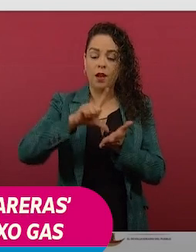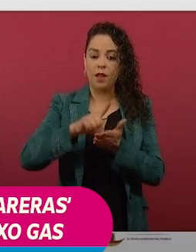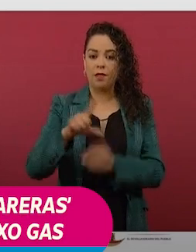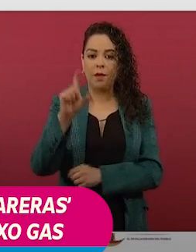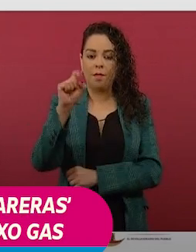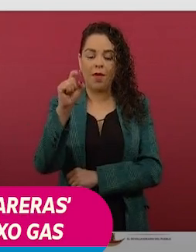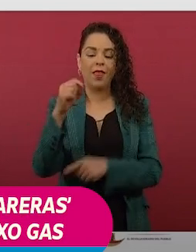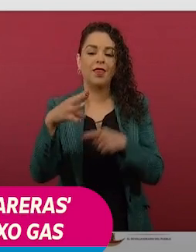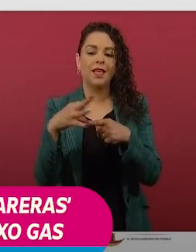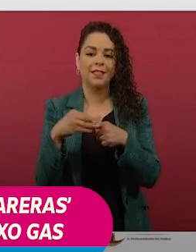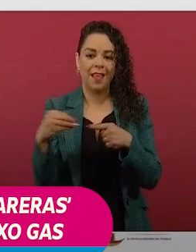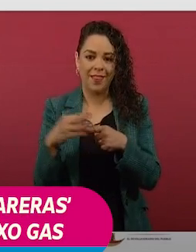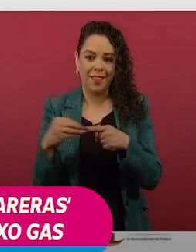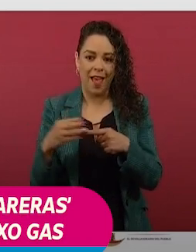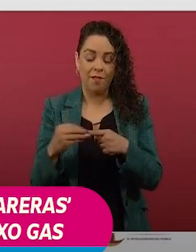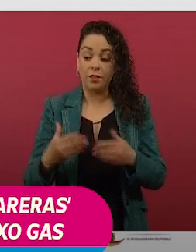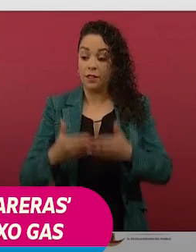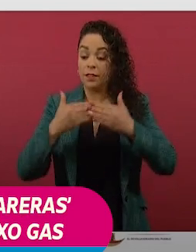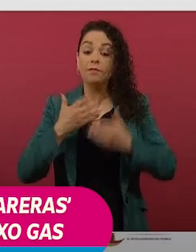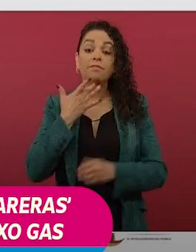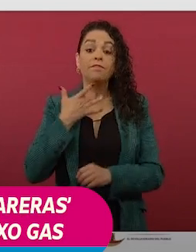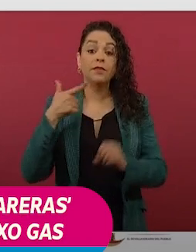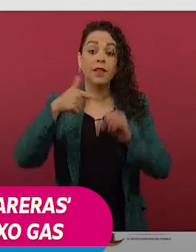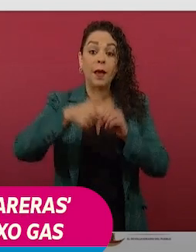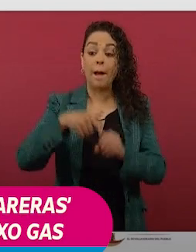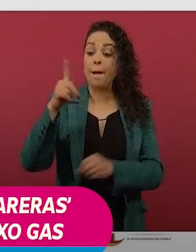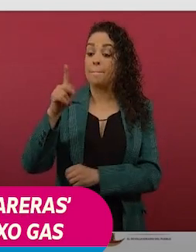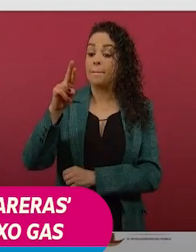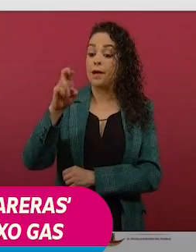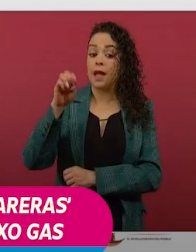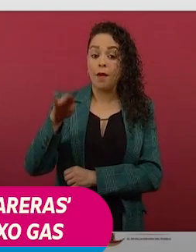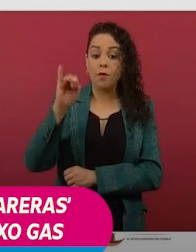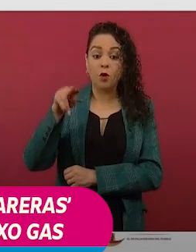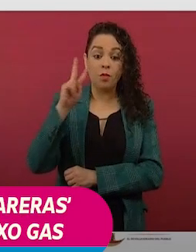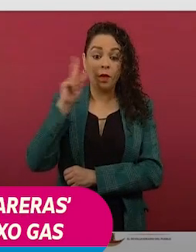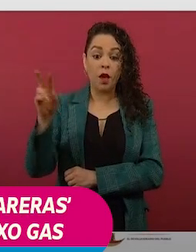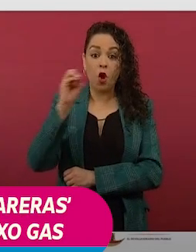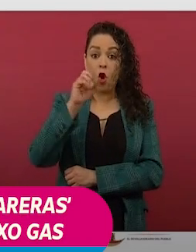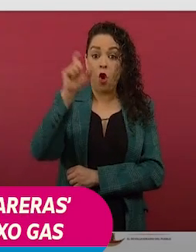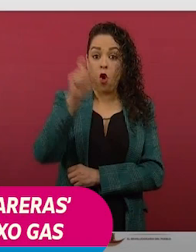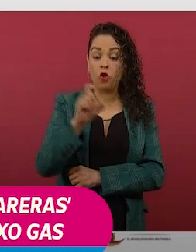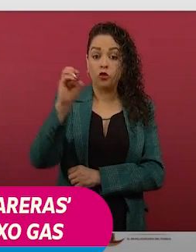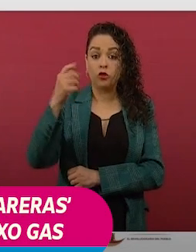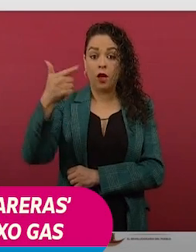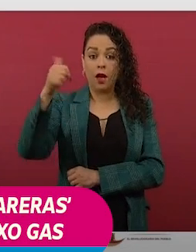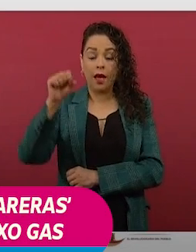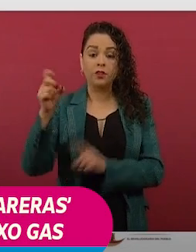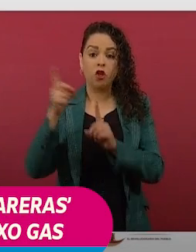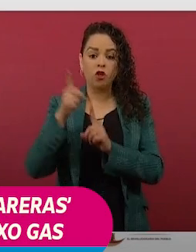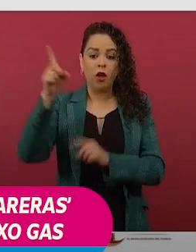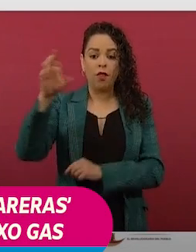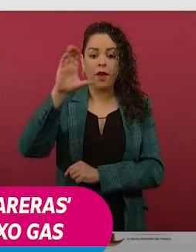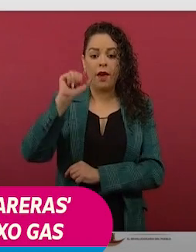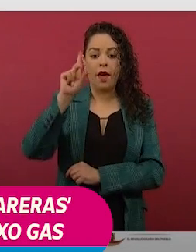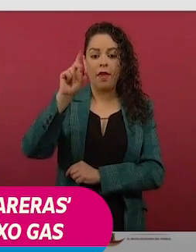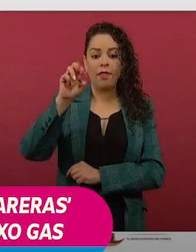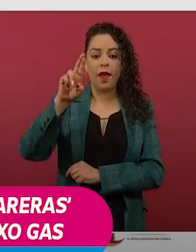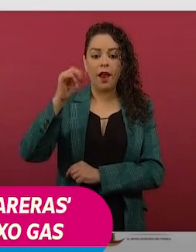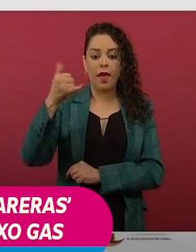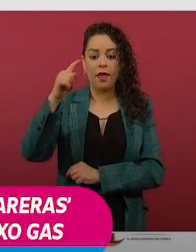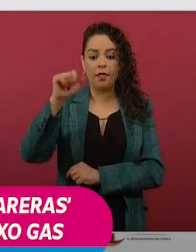la gasolina premium, tenemos que Oxogas tiene el precio más alto en Cadereyta, Jiménez, Nuevo